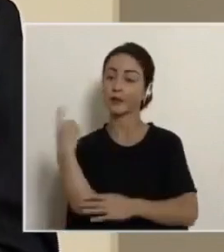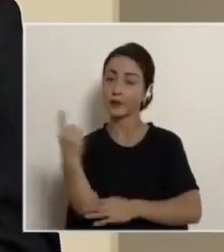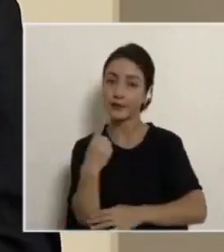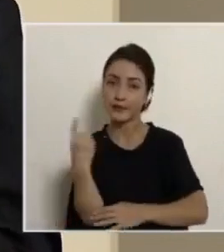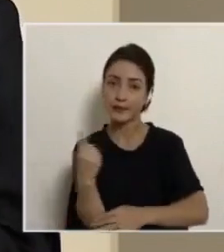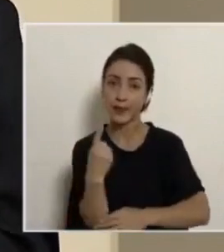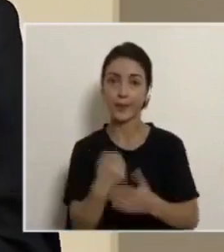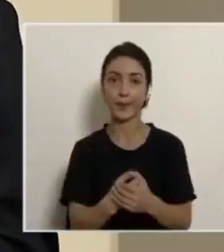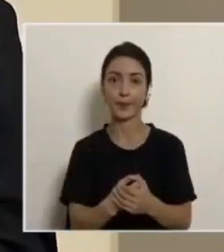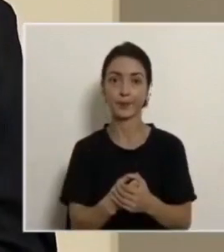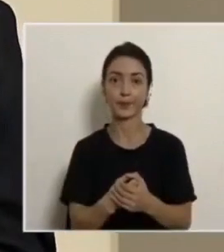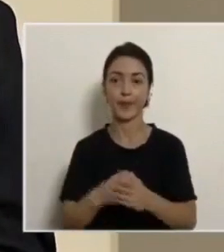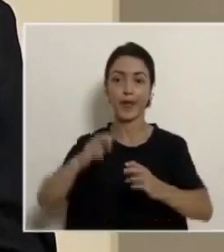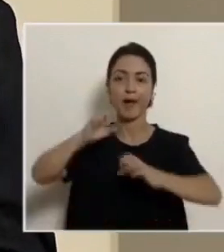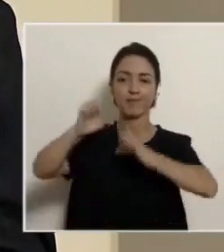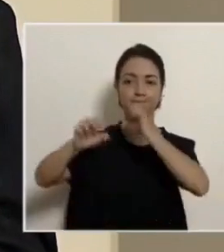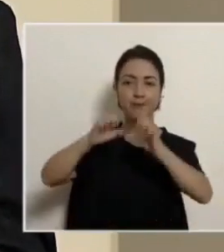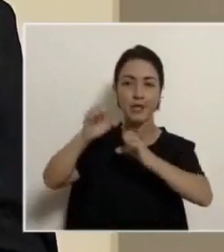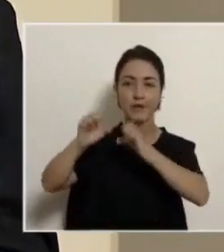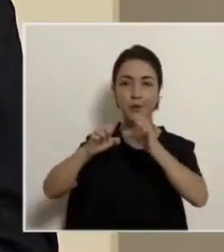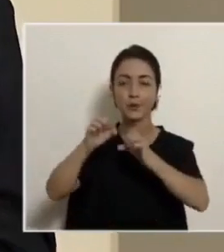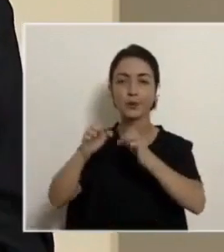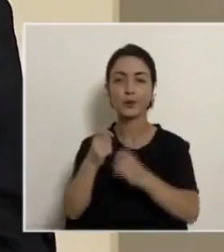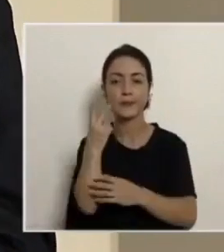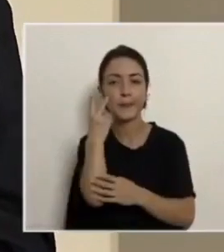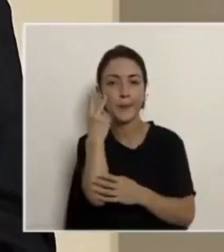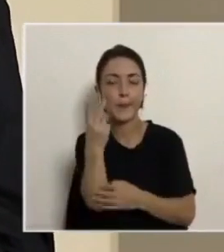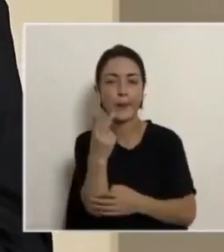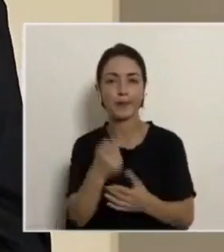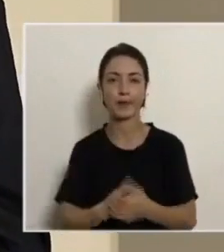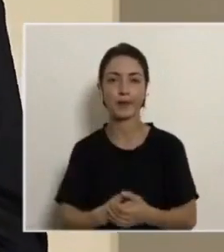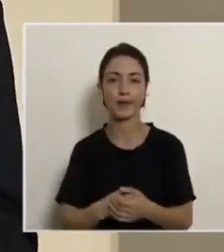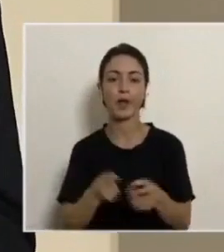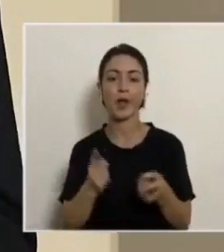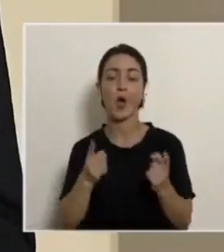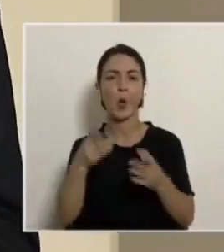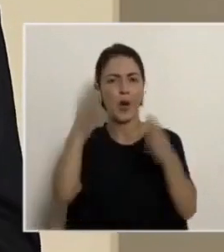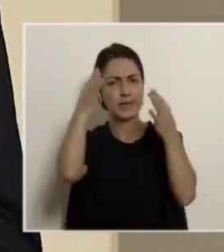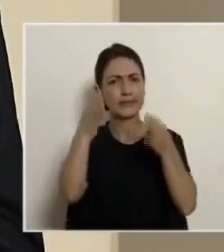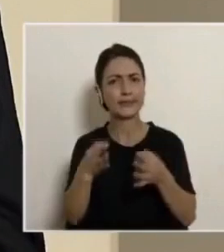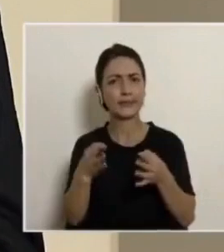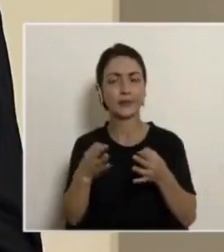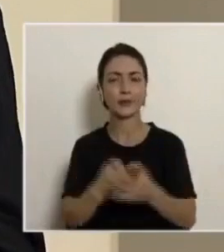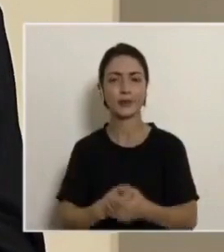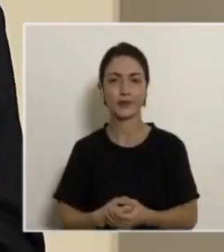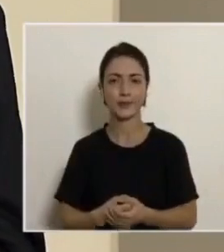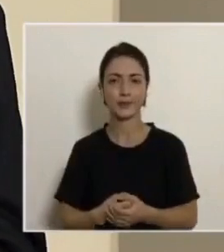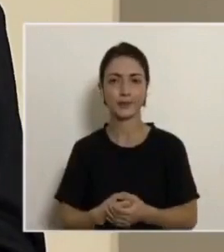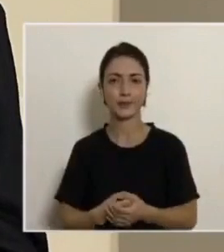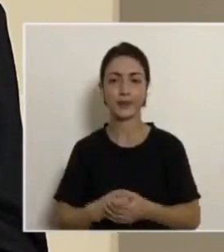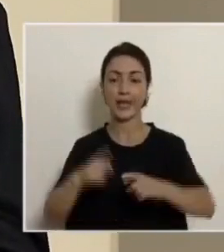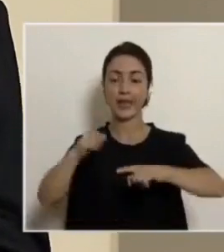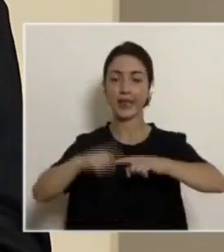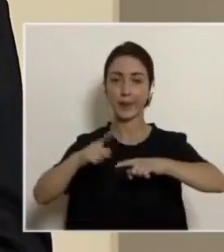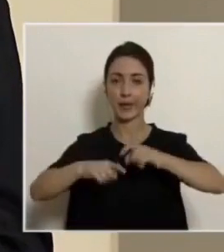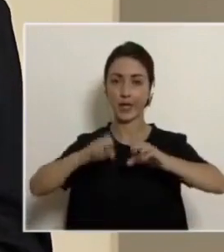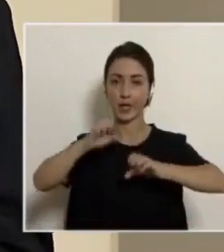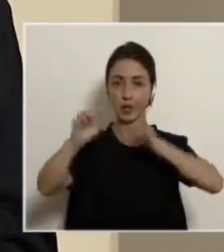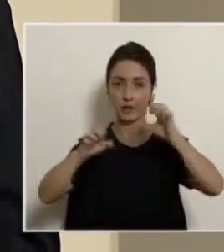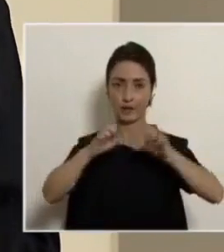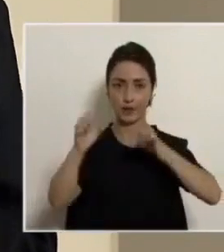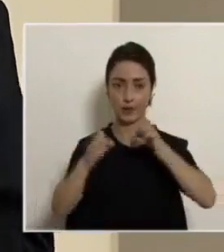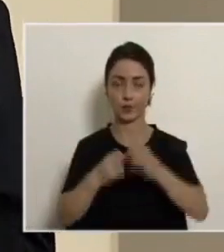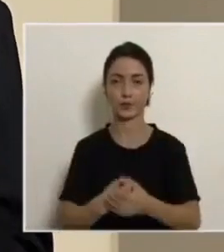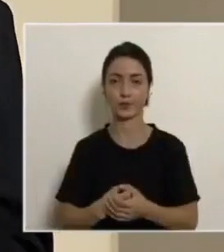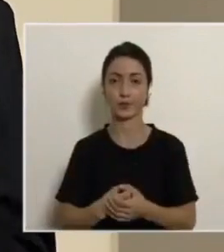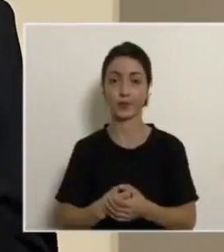siempre, haciendo las evaluaciones del caso para ver qué decisiones hay que ir tomando según la evaluación. Pero